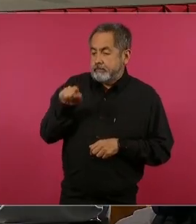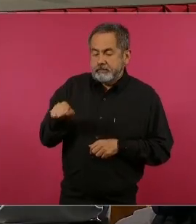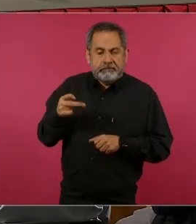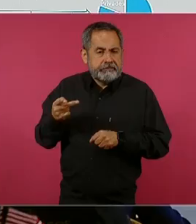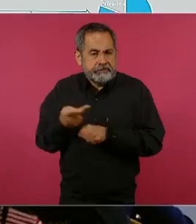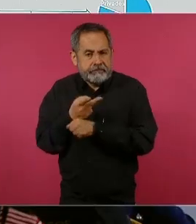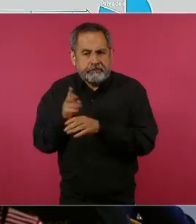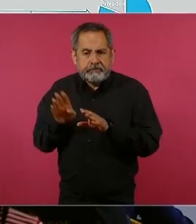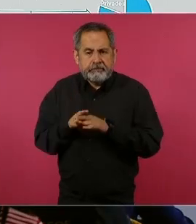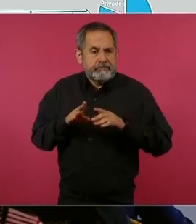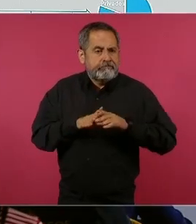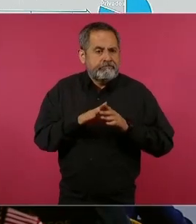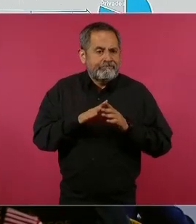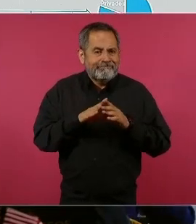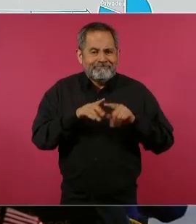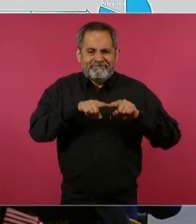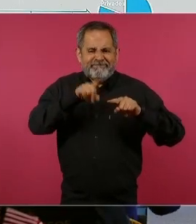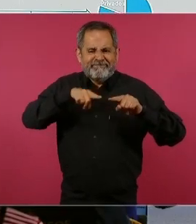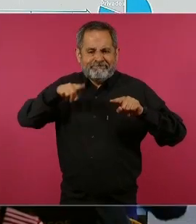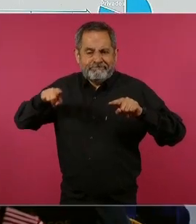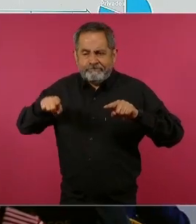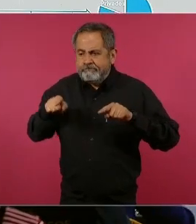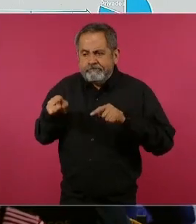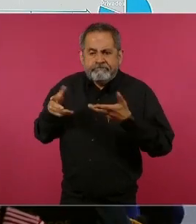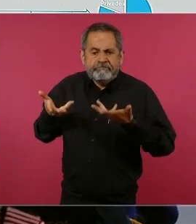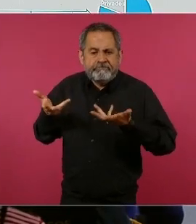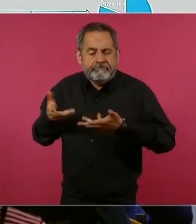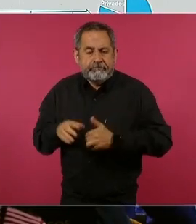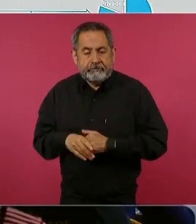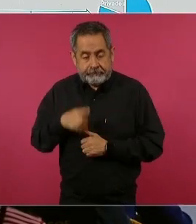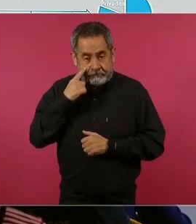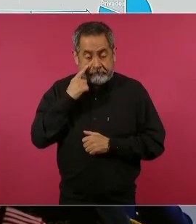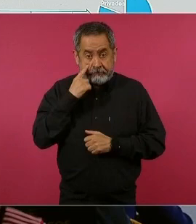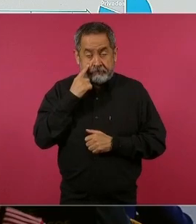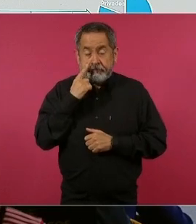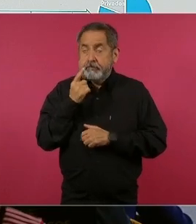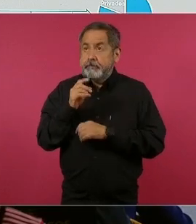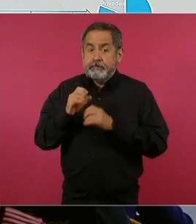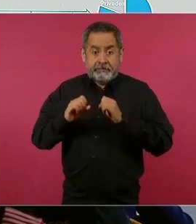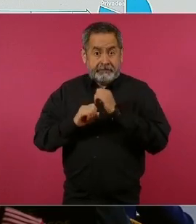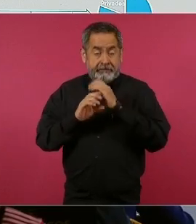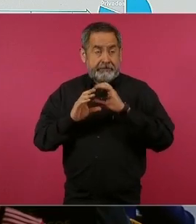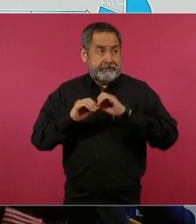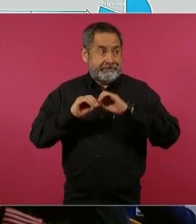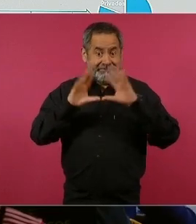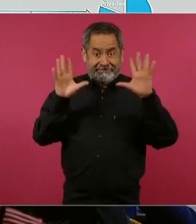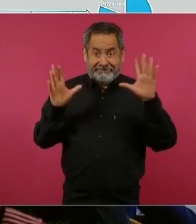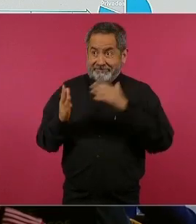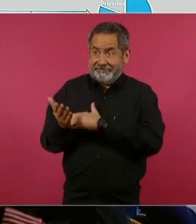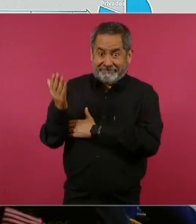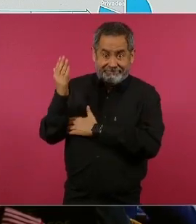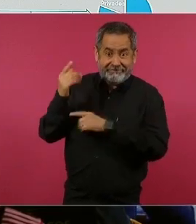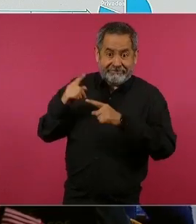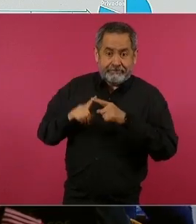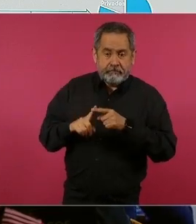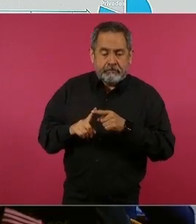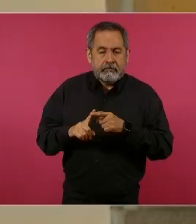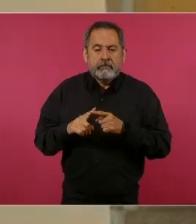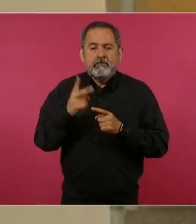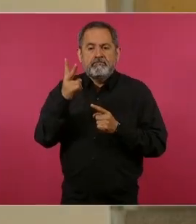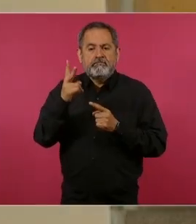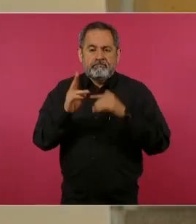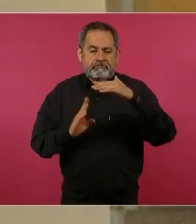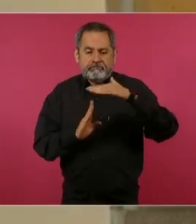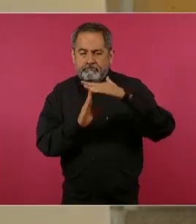efectos de variación de la demanda diaria. En el día, el Sistema Interconectado Nacional presenta dos demandas